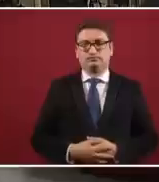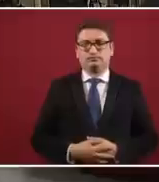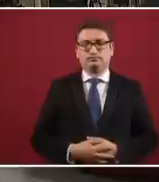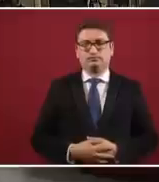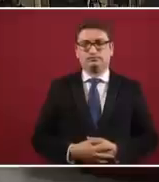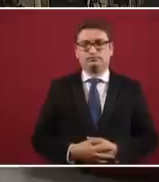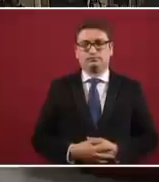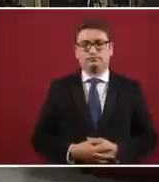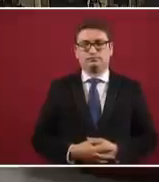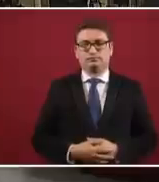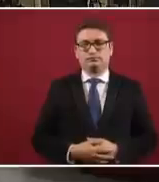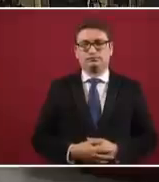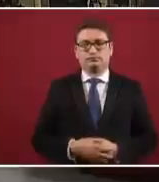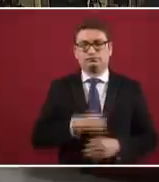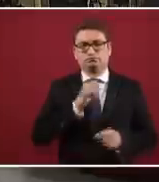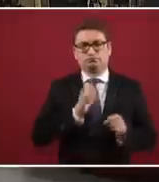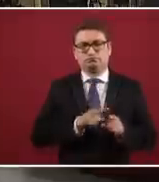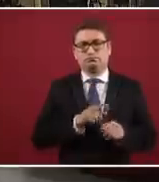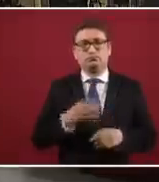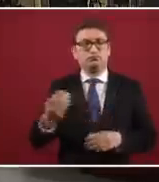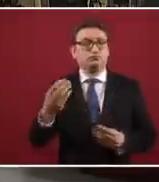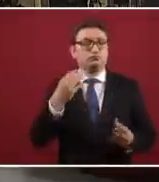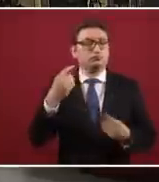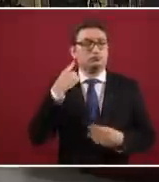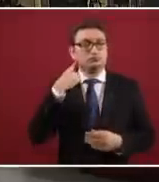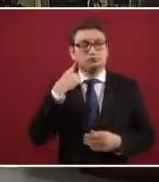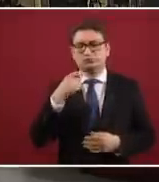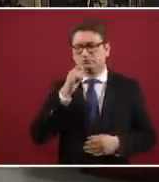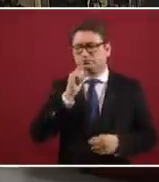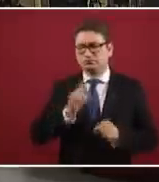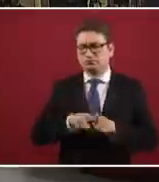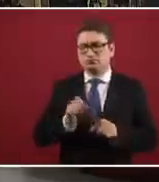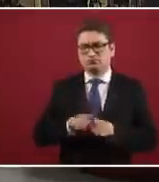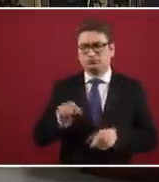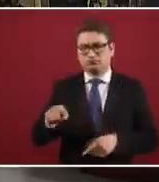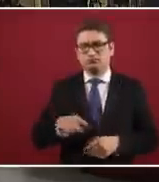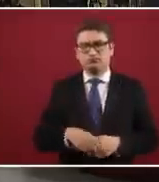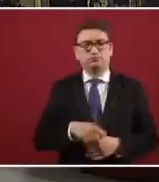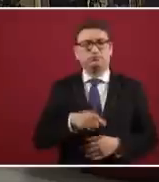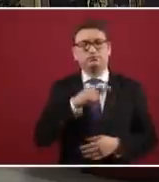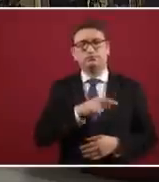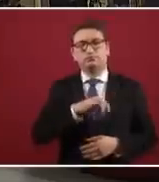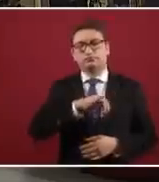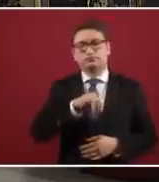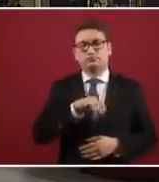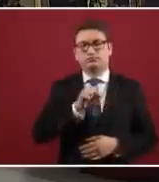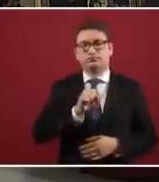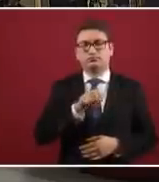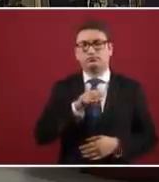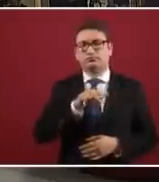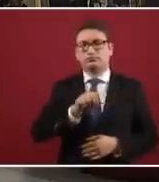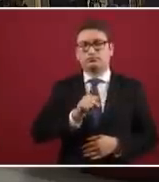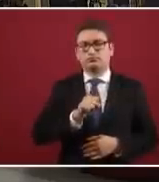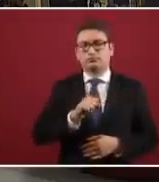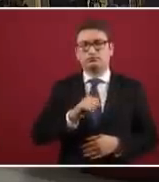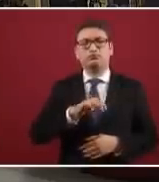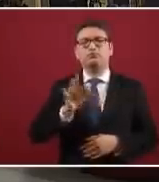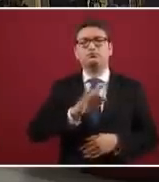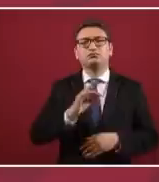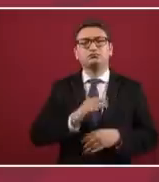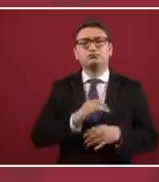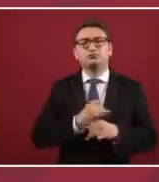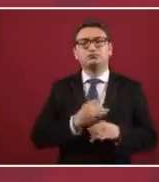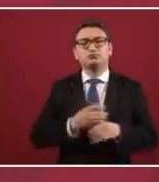pues es esta misma, también, sí, con Jesús. Quizás en las redes no, pero